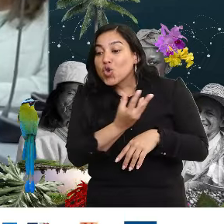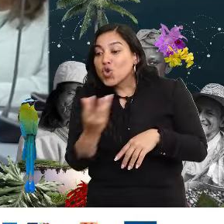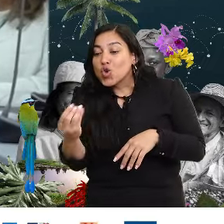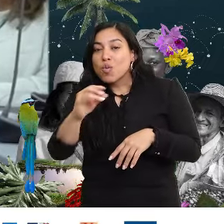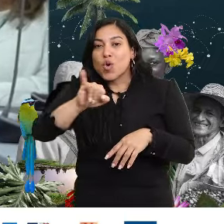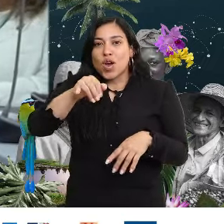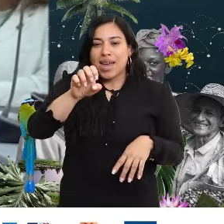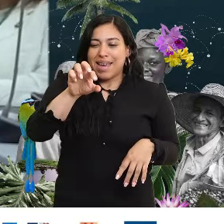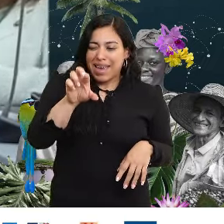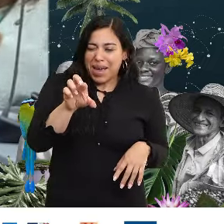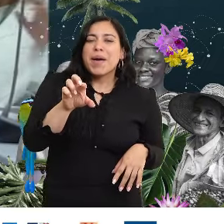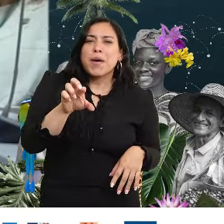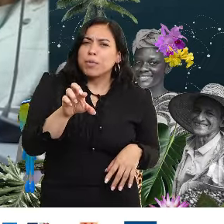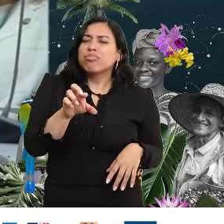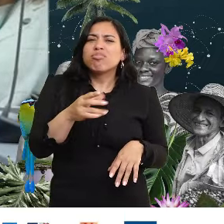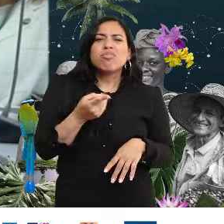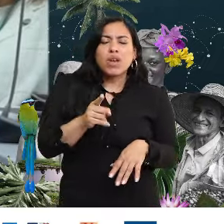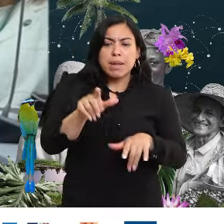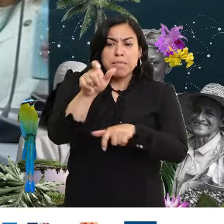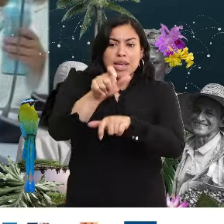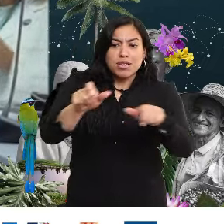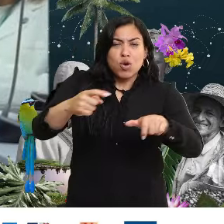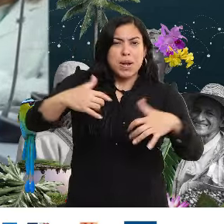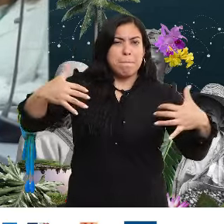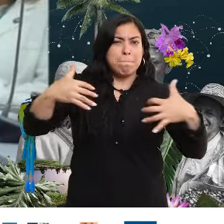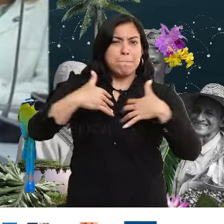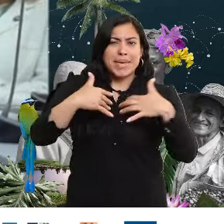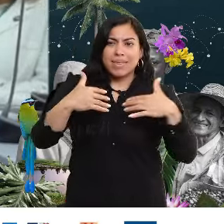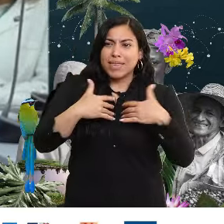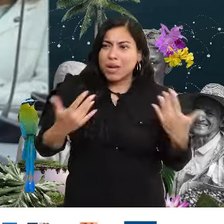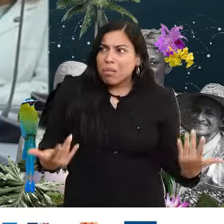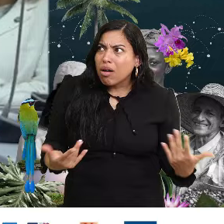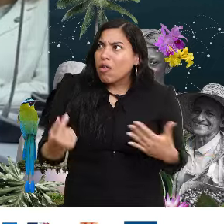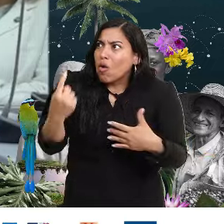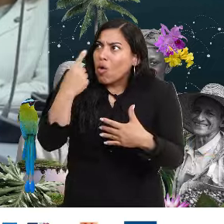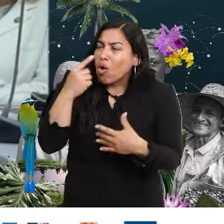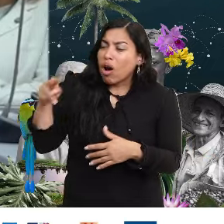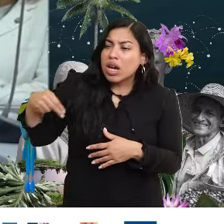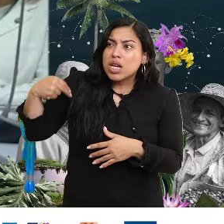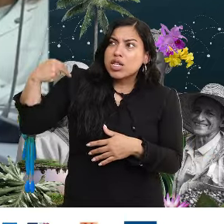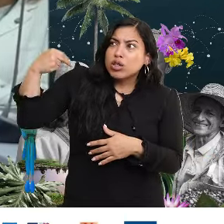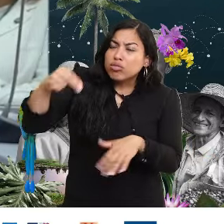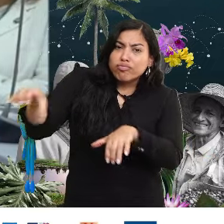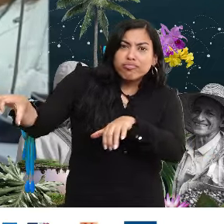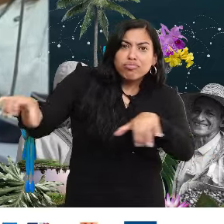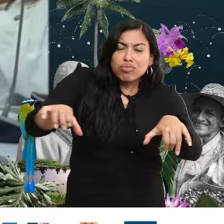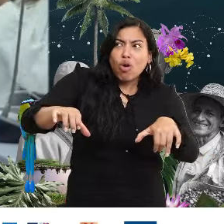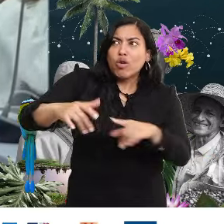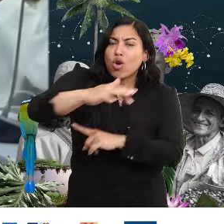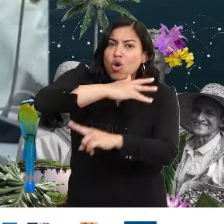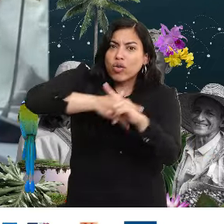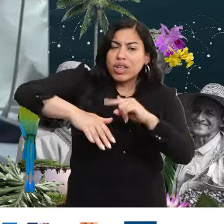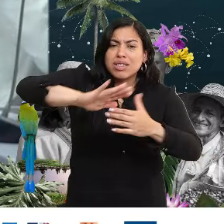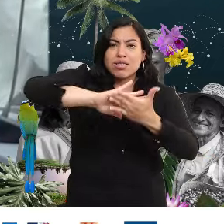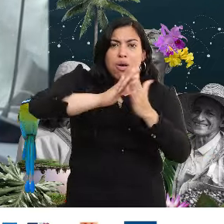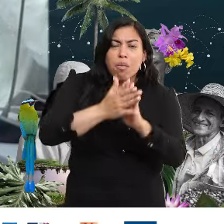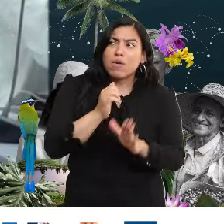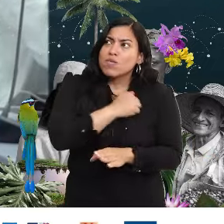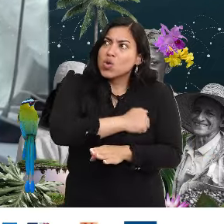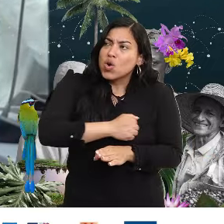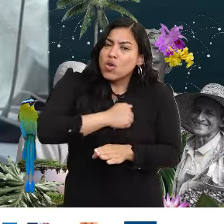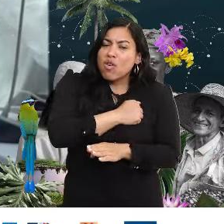visto del clamor de las víctimas, que parte de la restauración histórica en el contexto de paz sea la